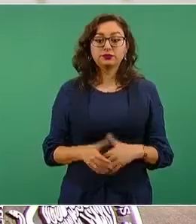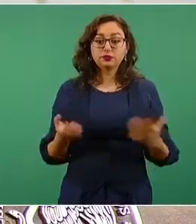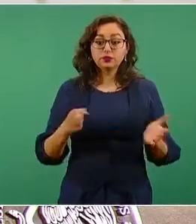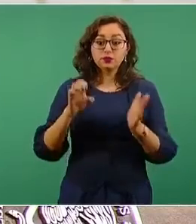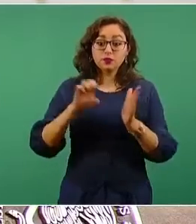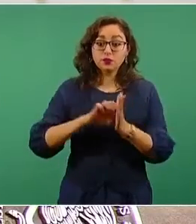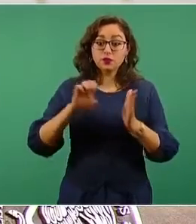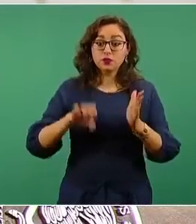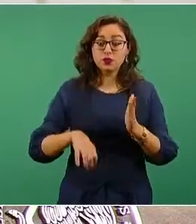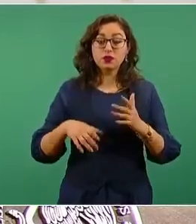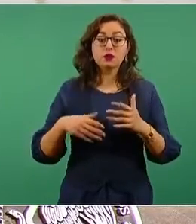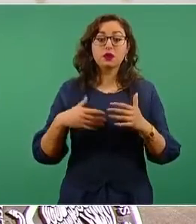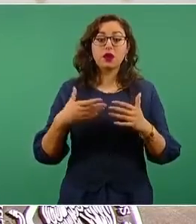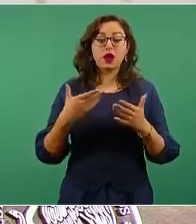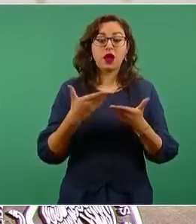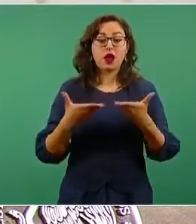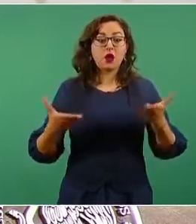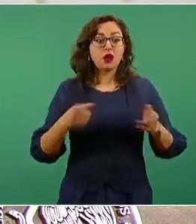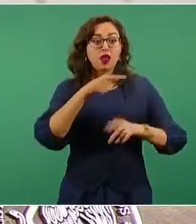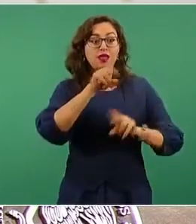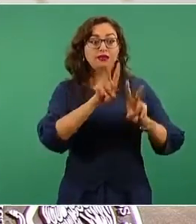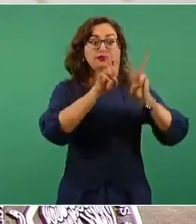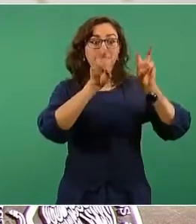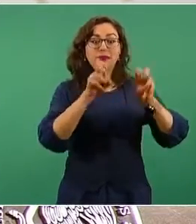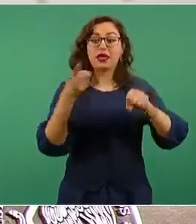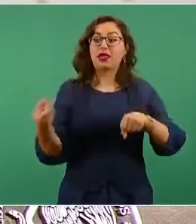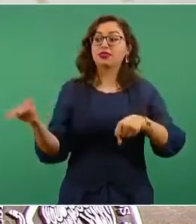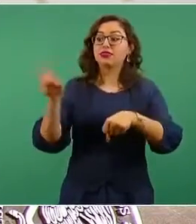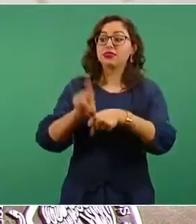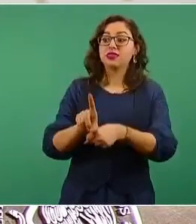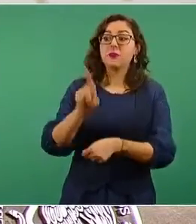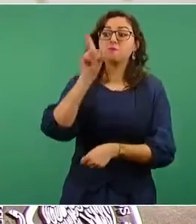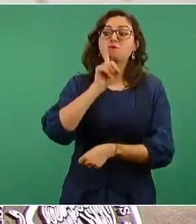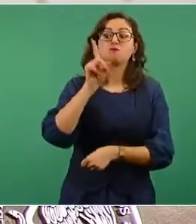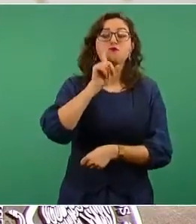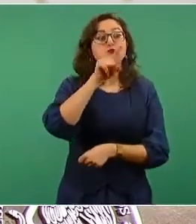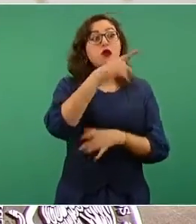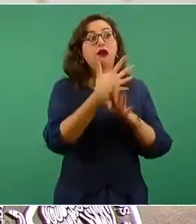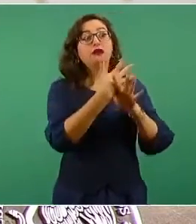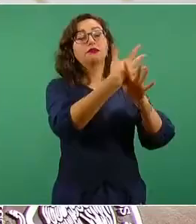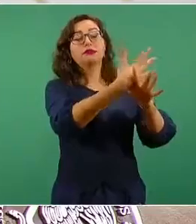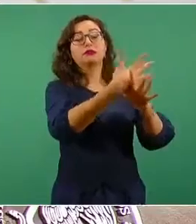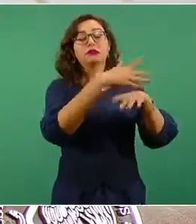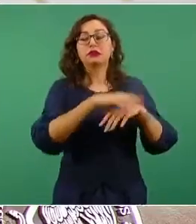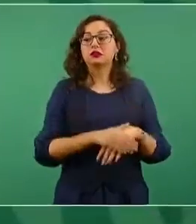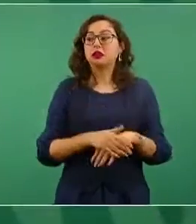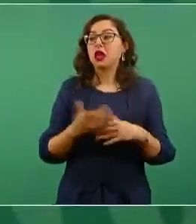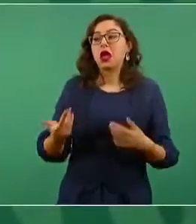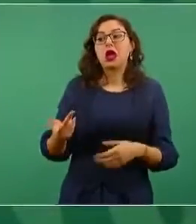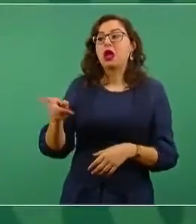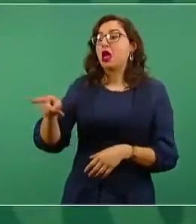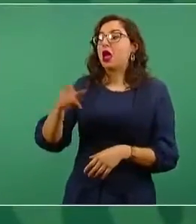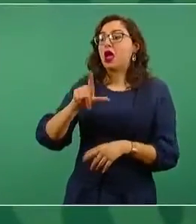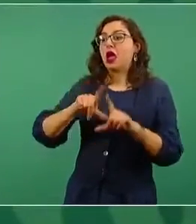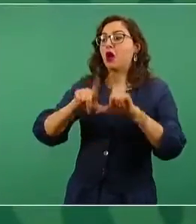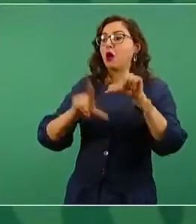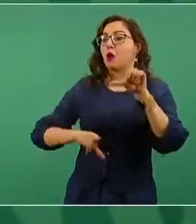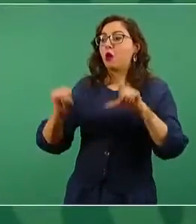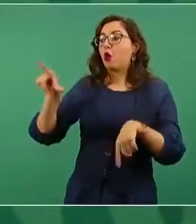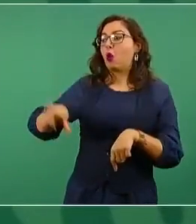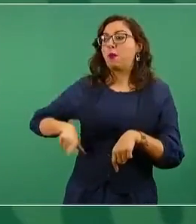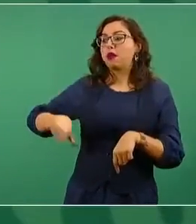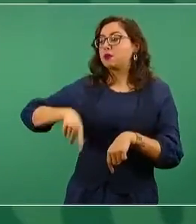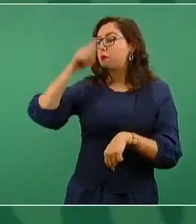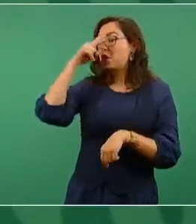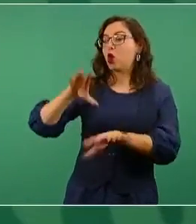Mujer, están hablando de que nosotros nos oponemos a las mujeres, el New York Times. Y el otro periódico